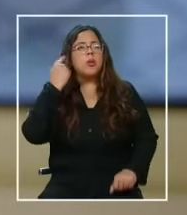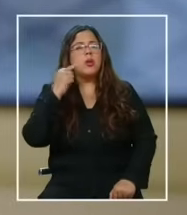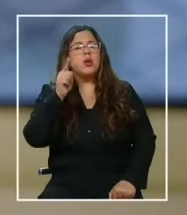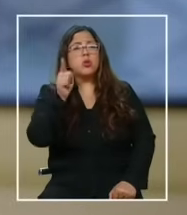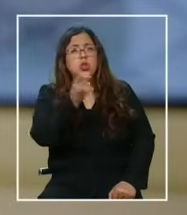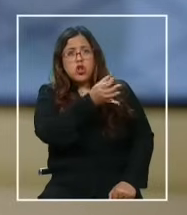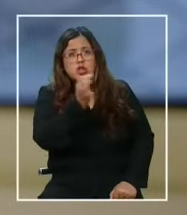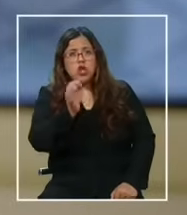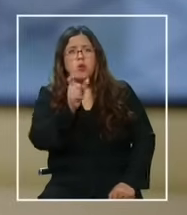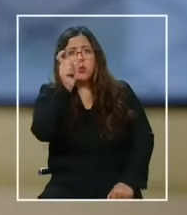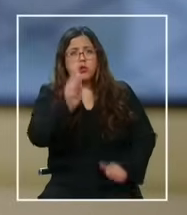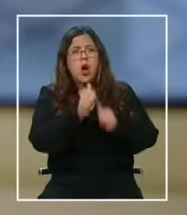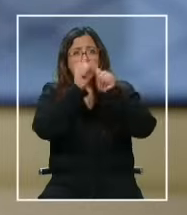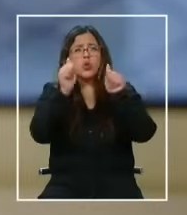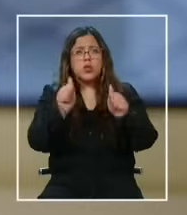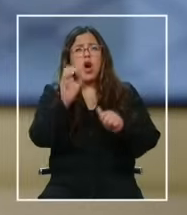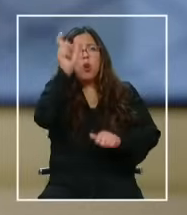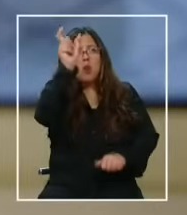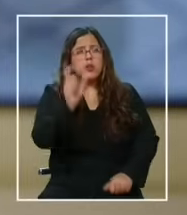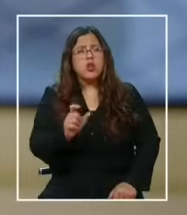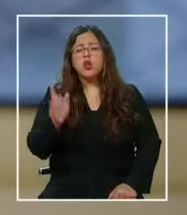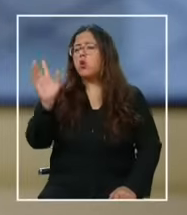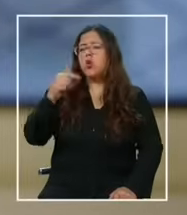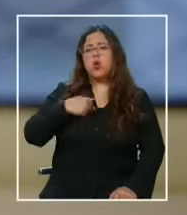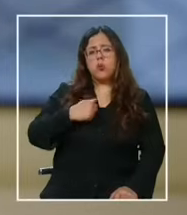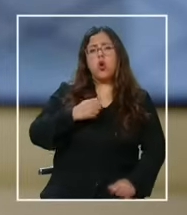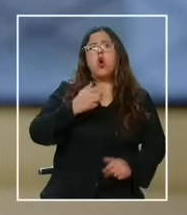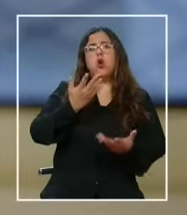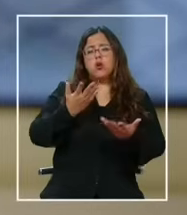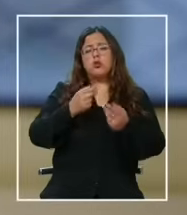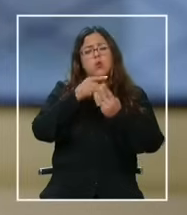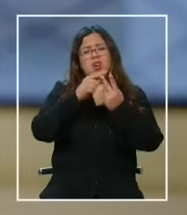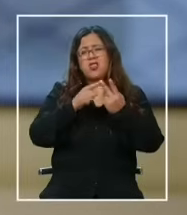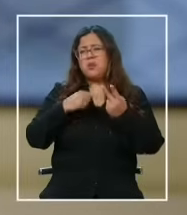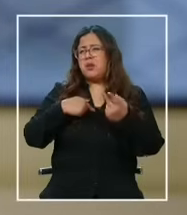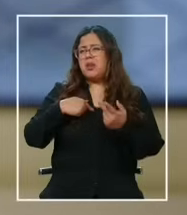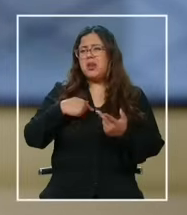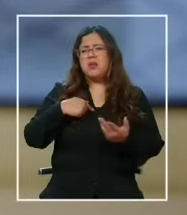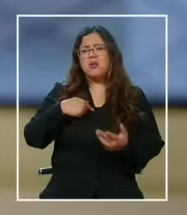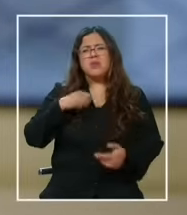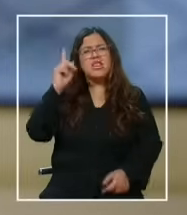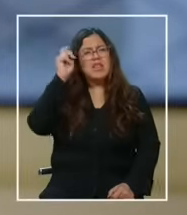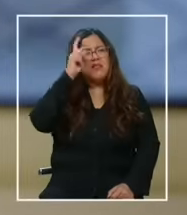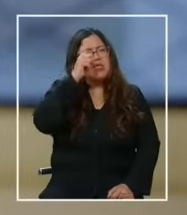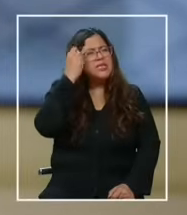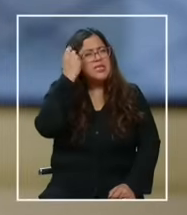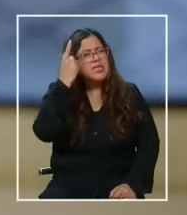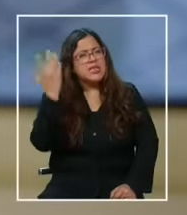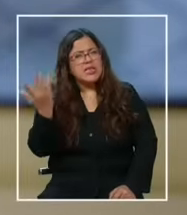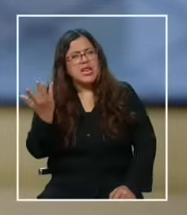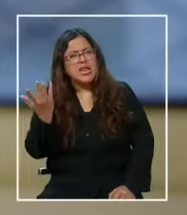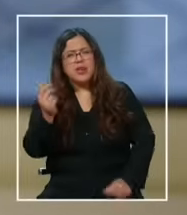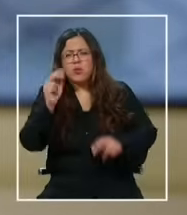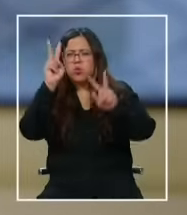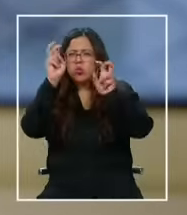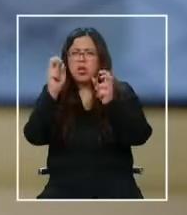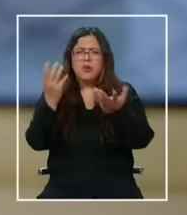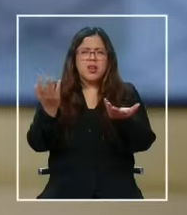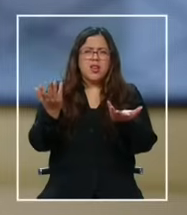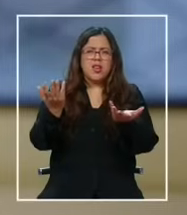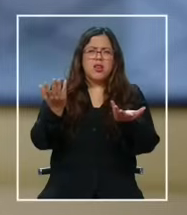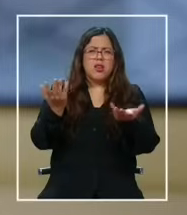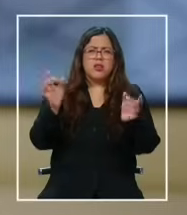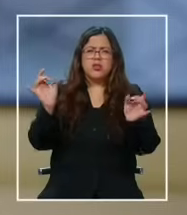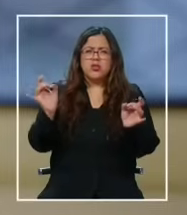como como autoridad o incluso como persona como autoridad y como persona me gustaría entender de que alguien por un por un afán